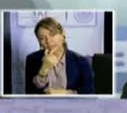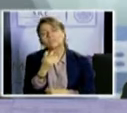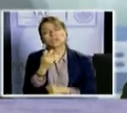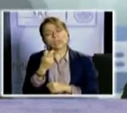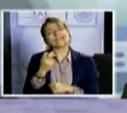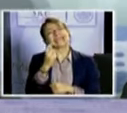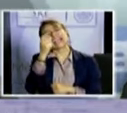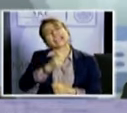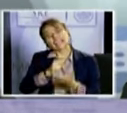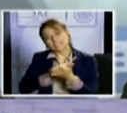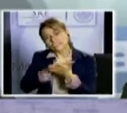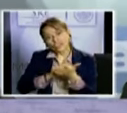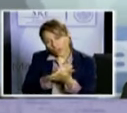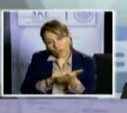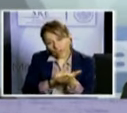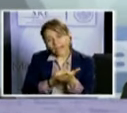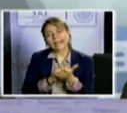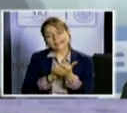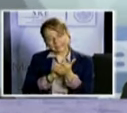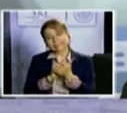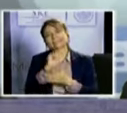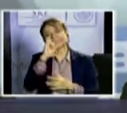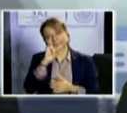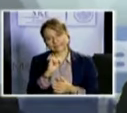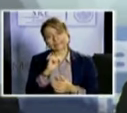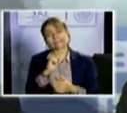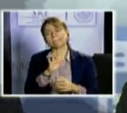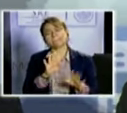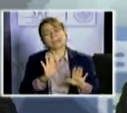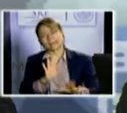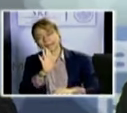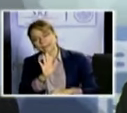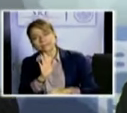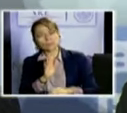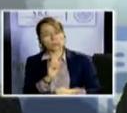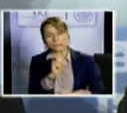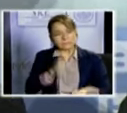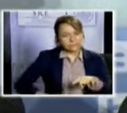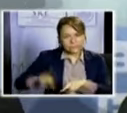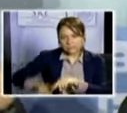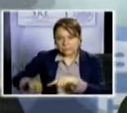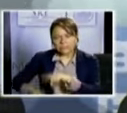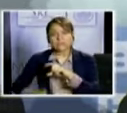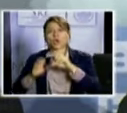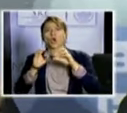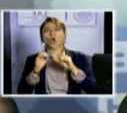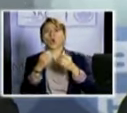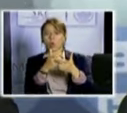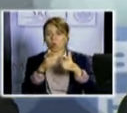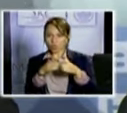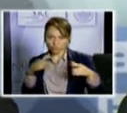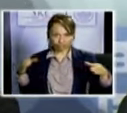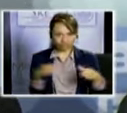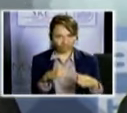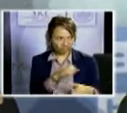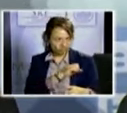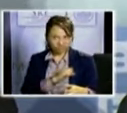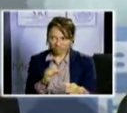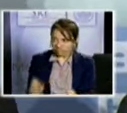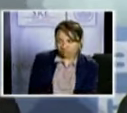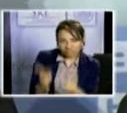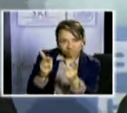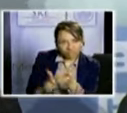narcotráfico, pero son todo eso y no solamente hay una versión o una variante